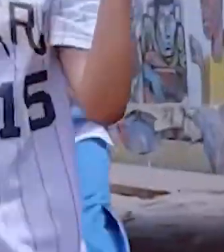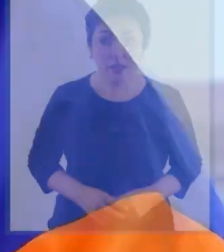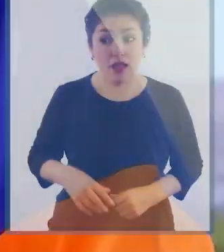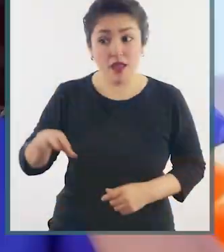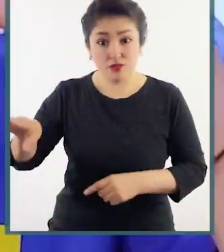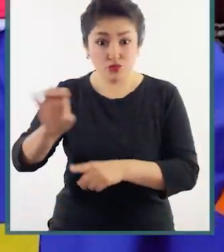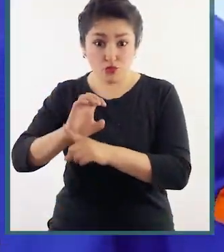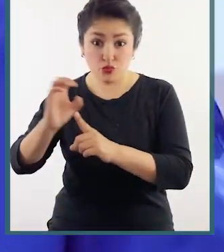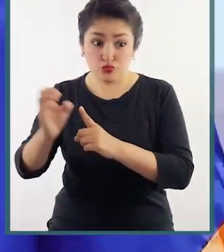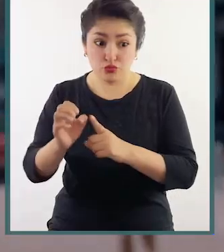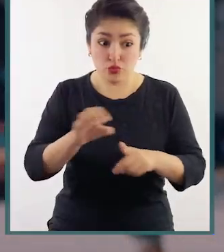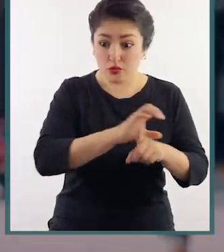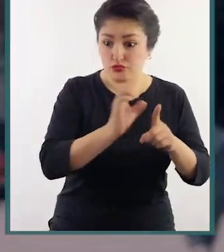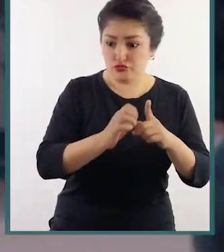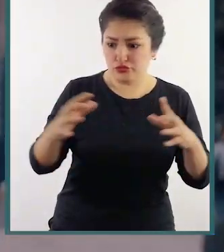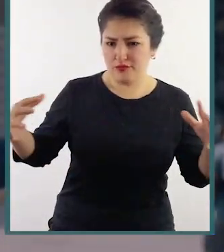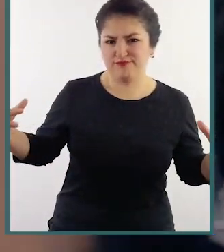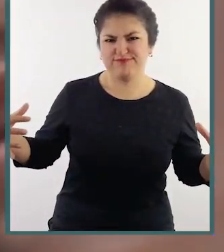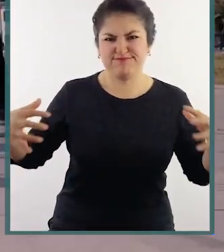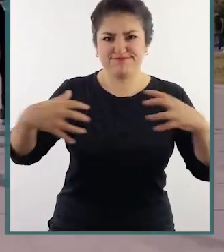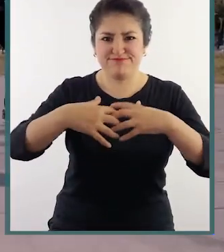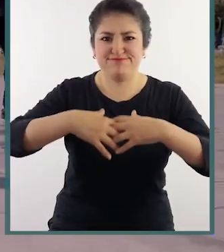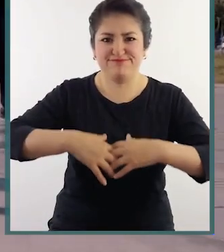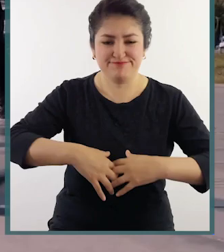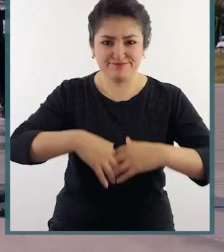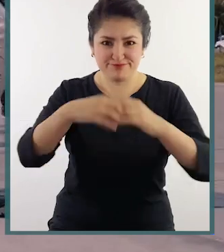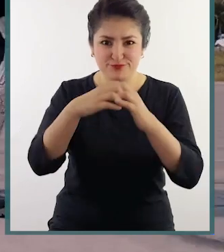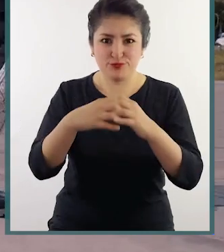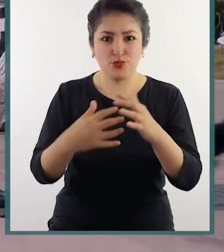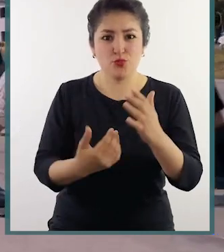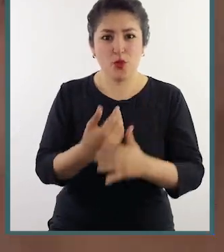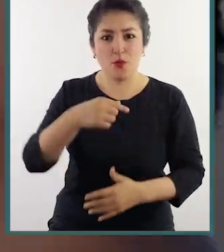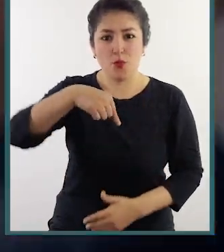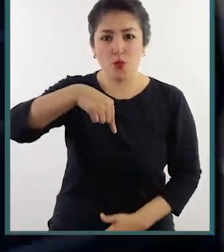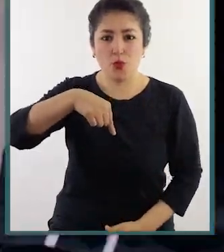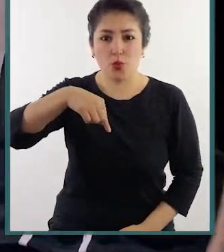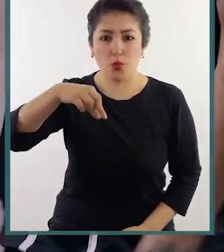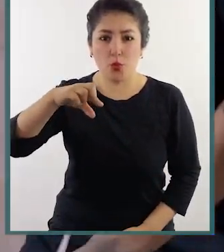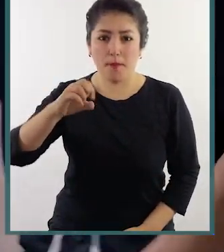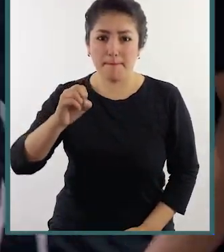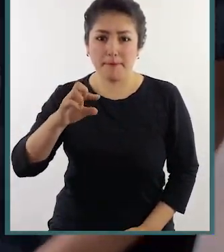Dos culturas que convergen y que juntas crearon el K-pop.